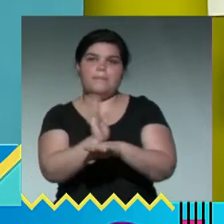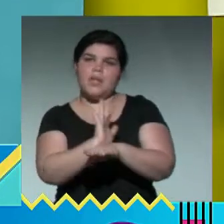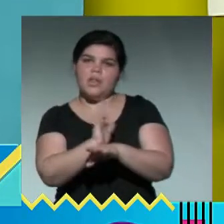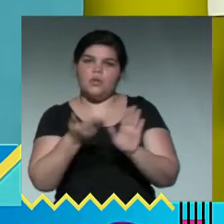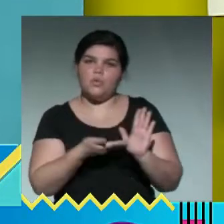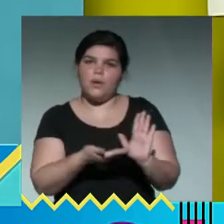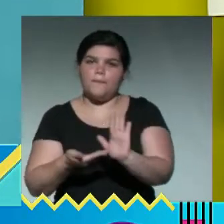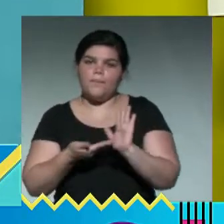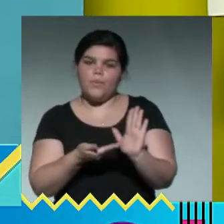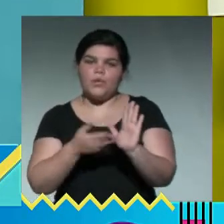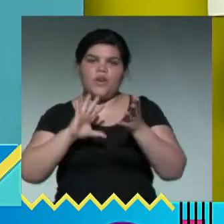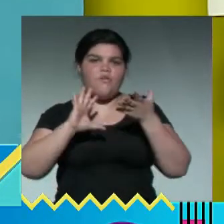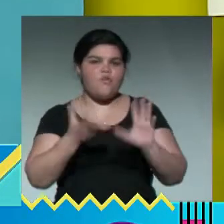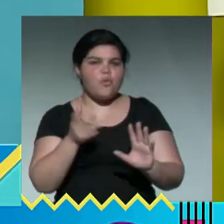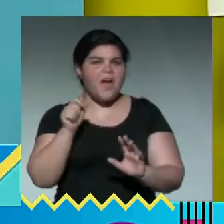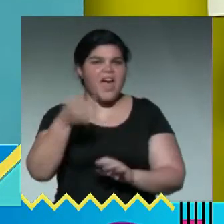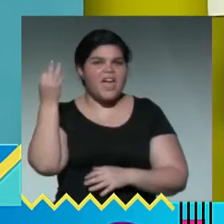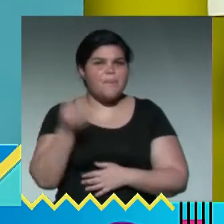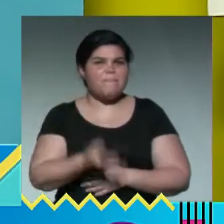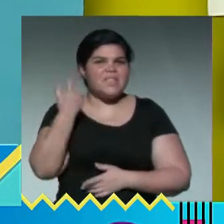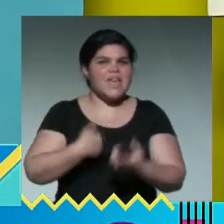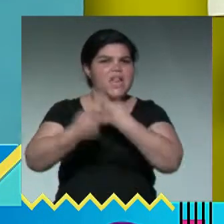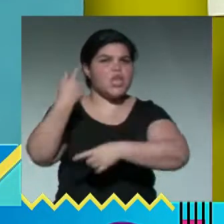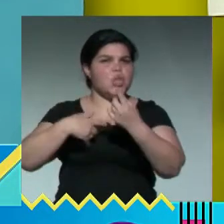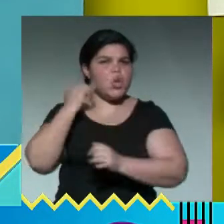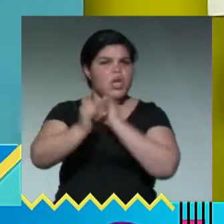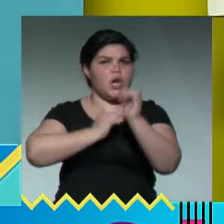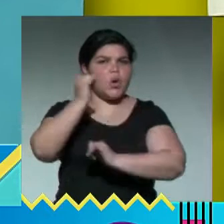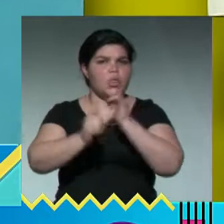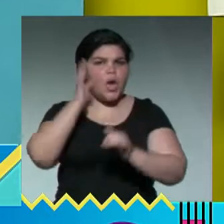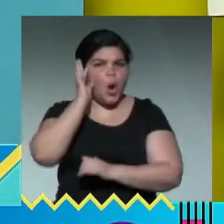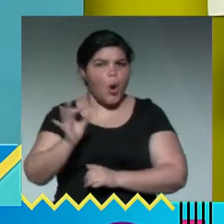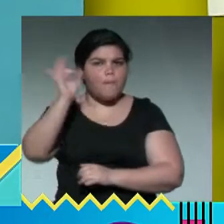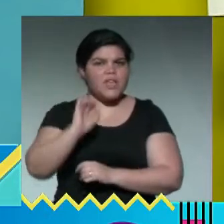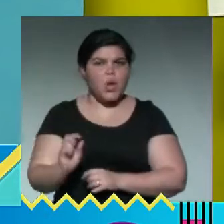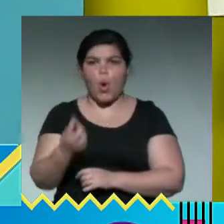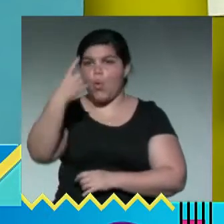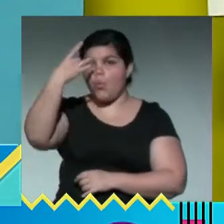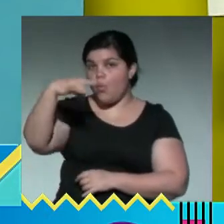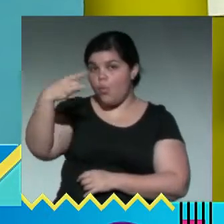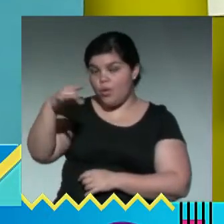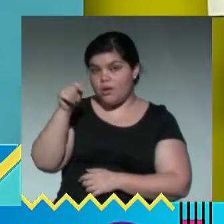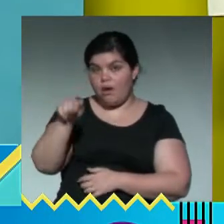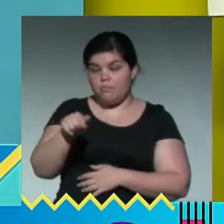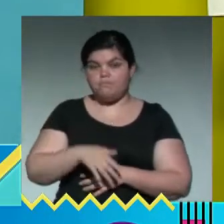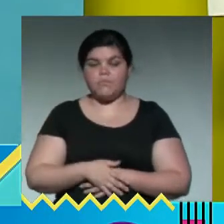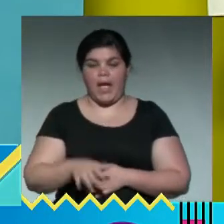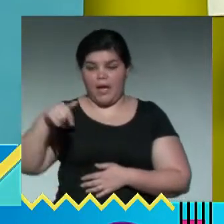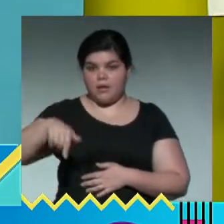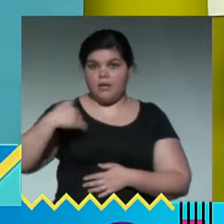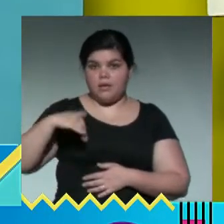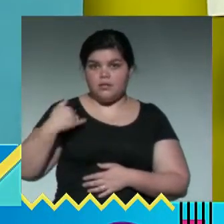también tiene esa manera particular de contar y de posicionarse de una manera. Lo decía al principio, en Argentina desde el